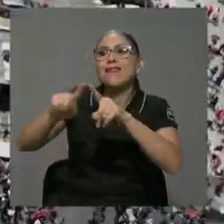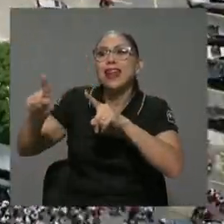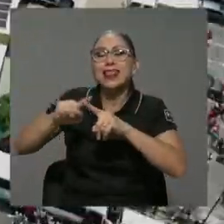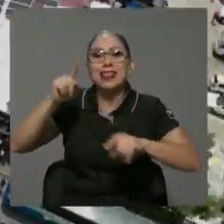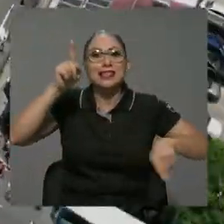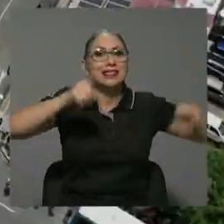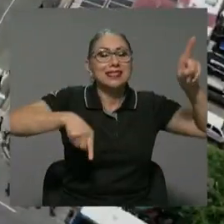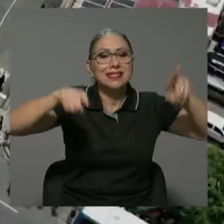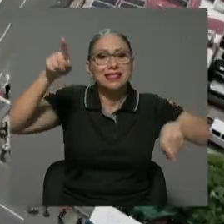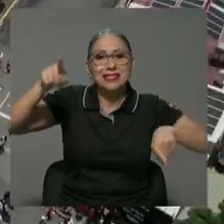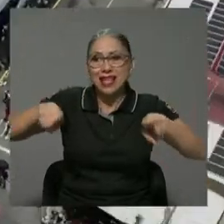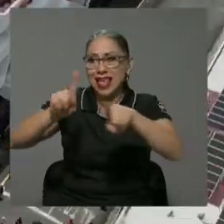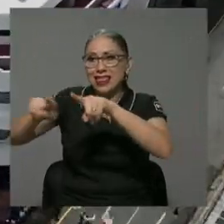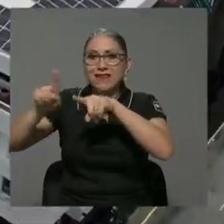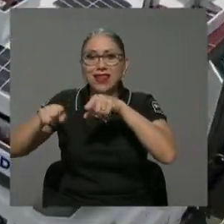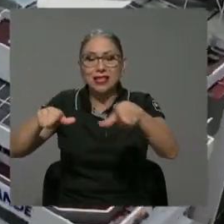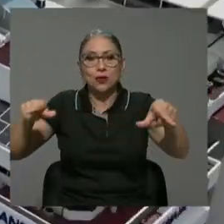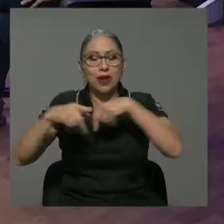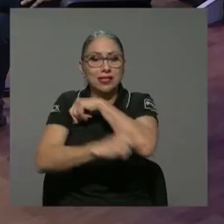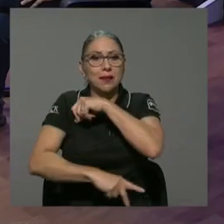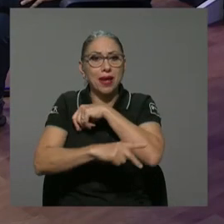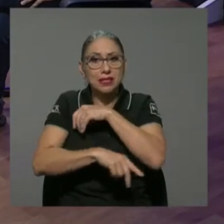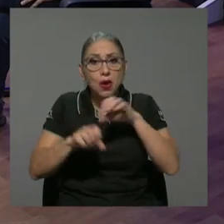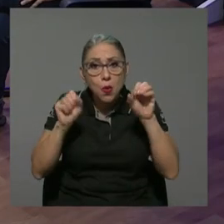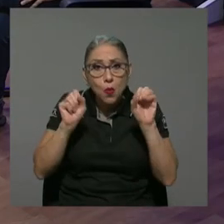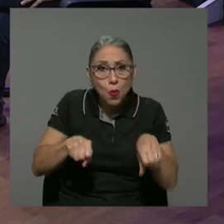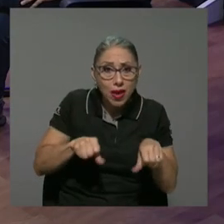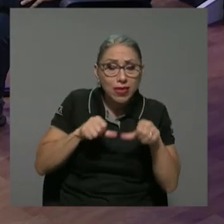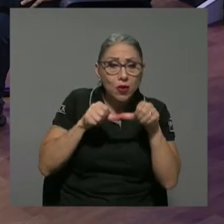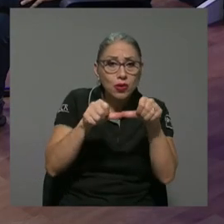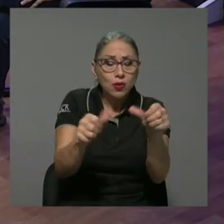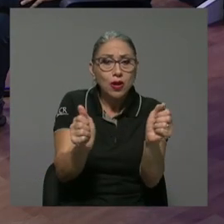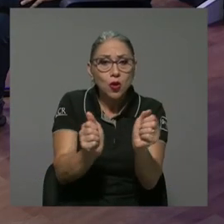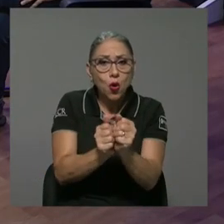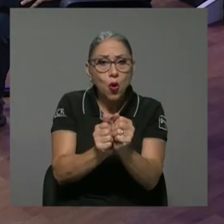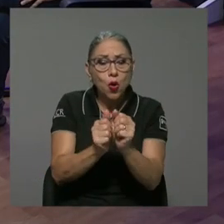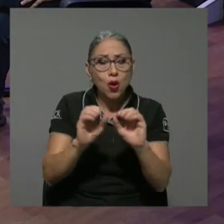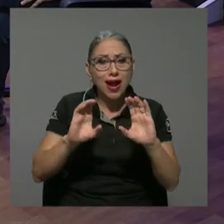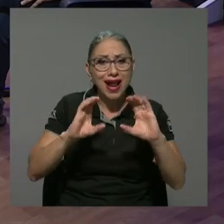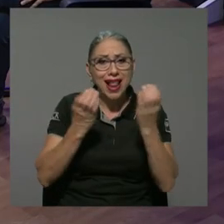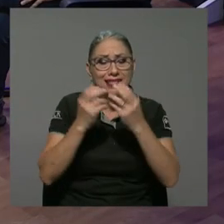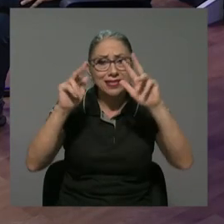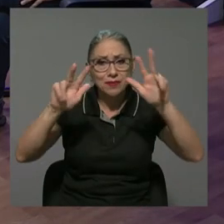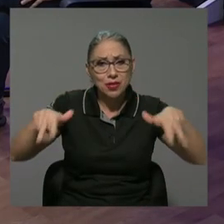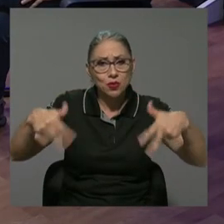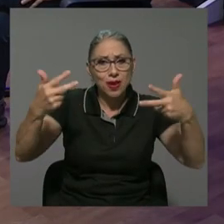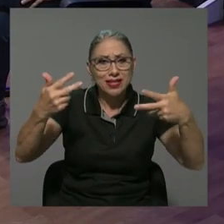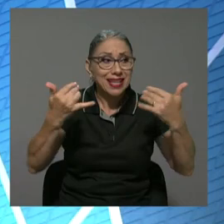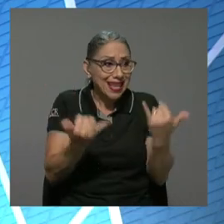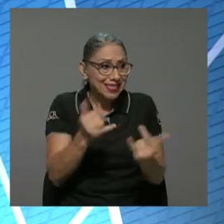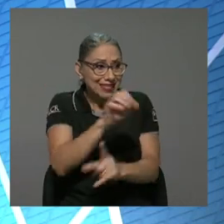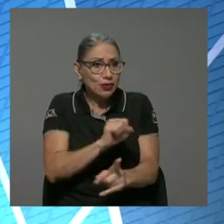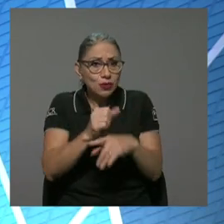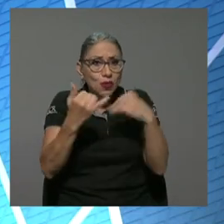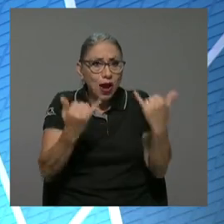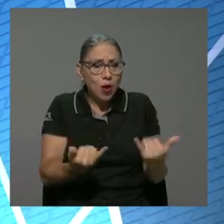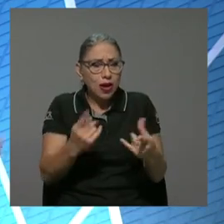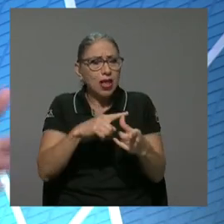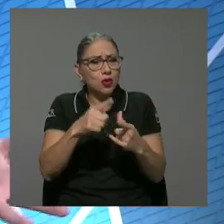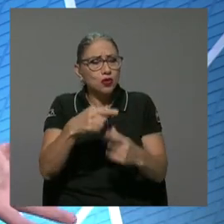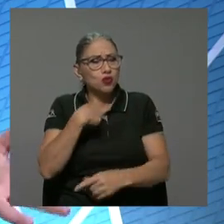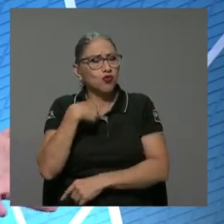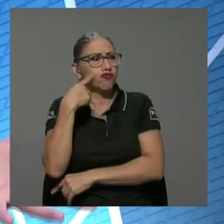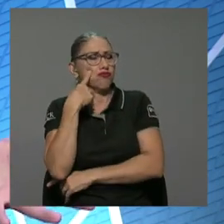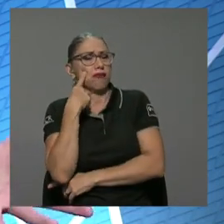ejemplo. En este contexto es que estamos ahora, Siska. Entonces uno se pregunta, ¿por qué el